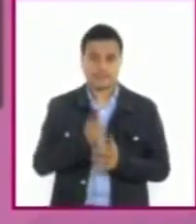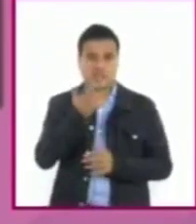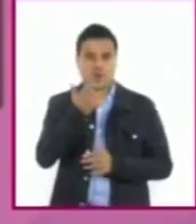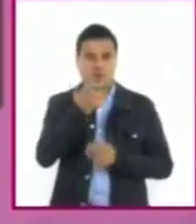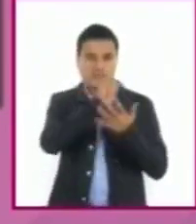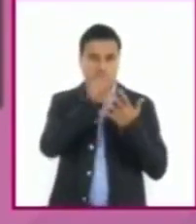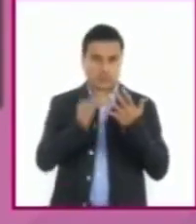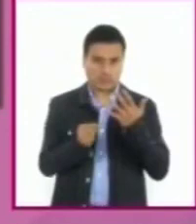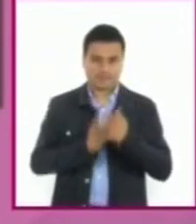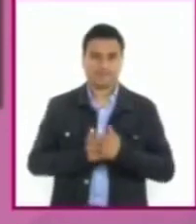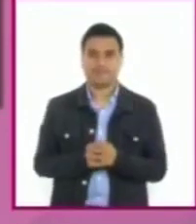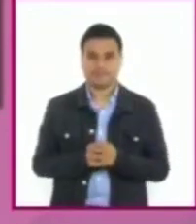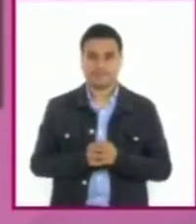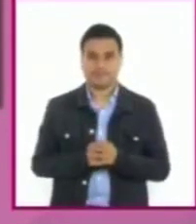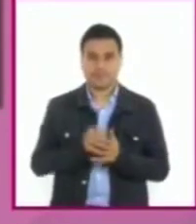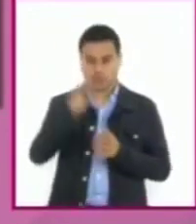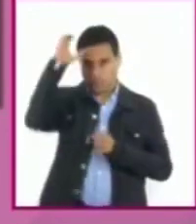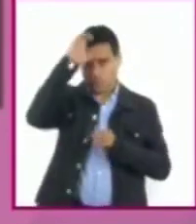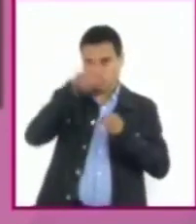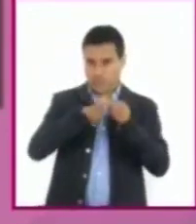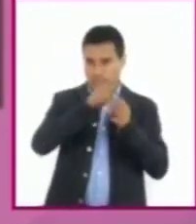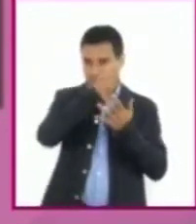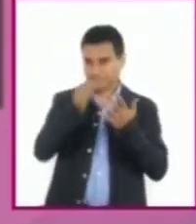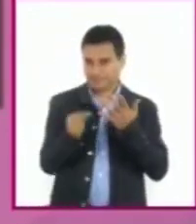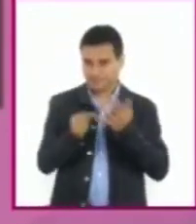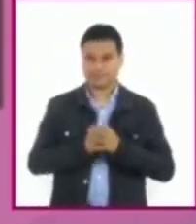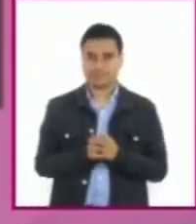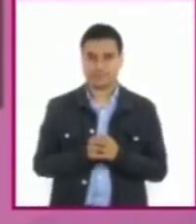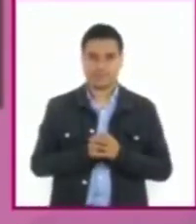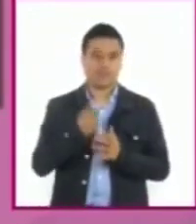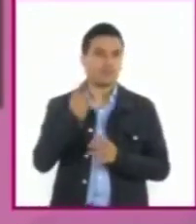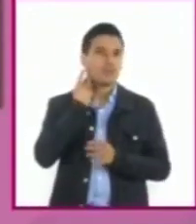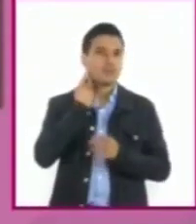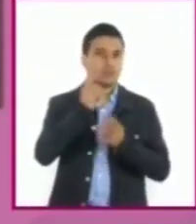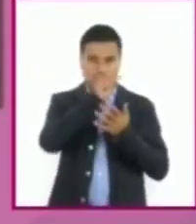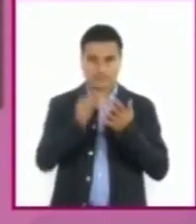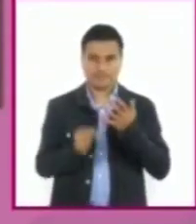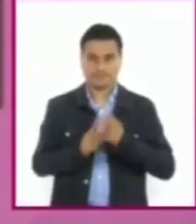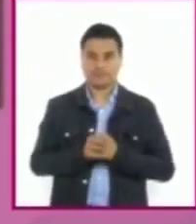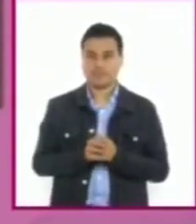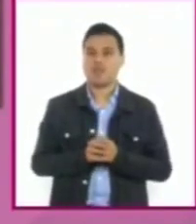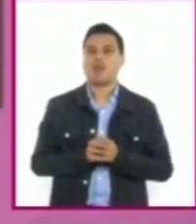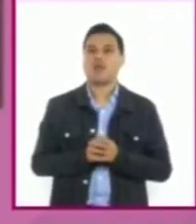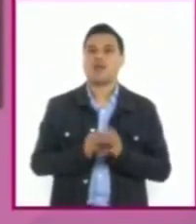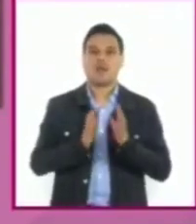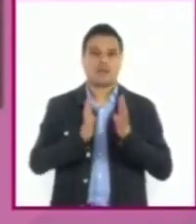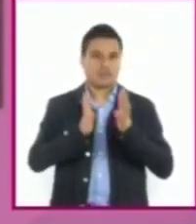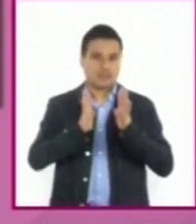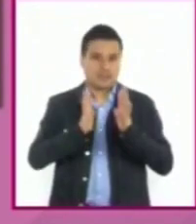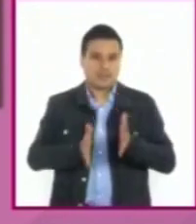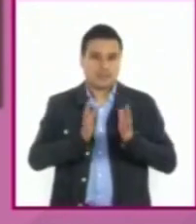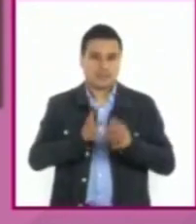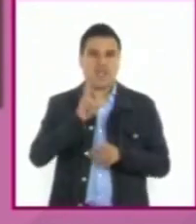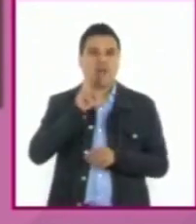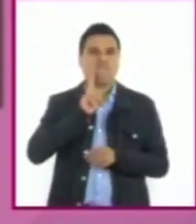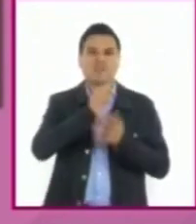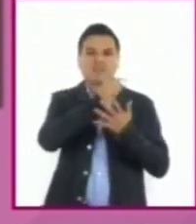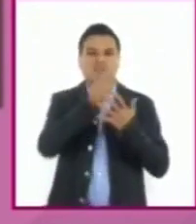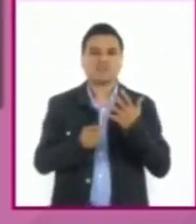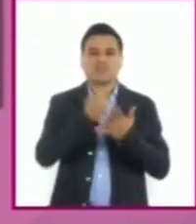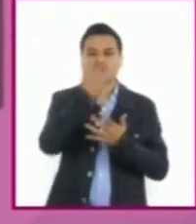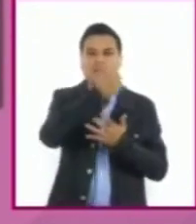económicos, culturales y políticos. ¿Qué te parece si identificamos cada uno de